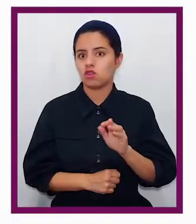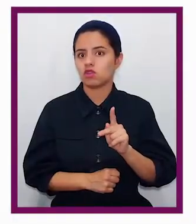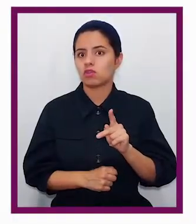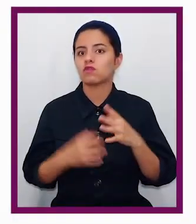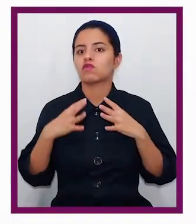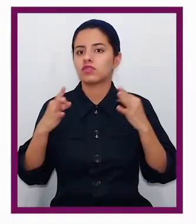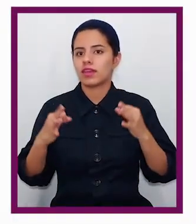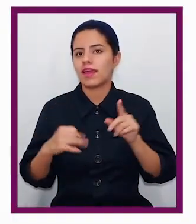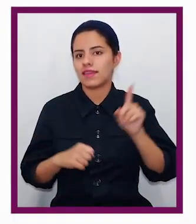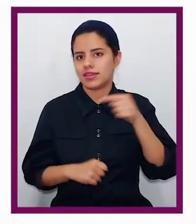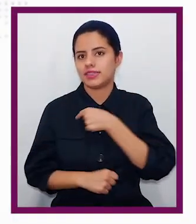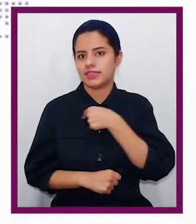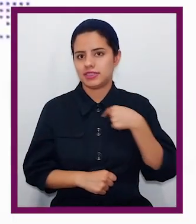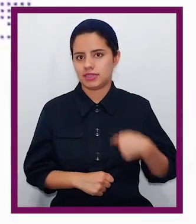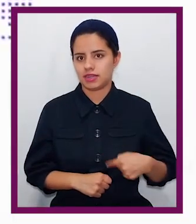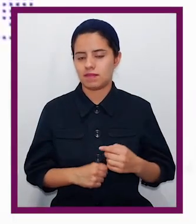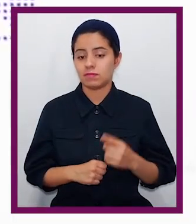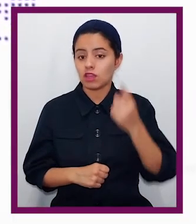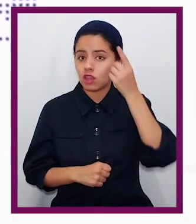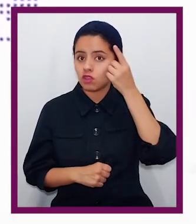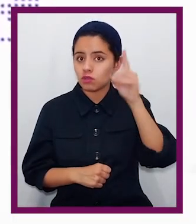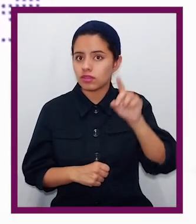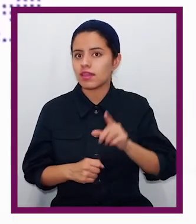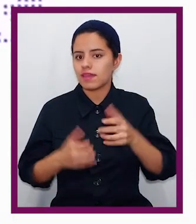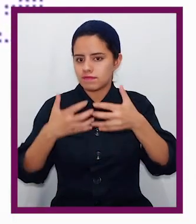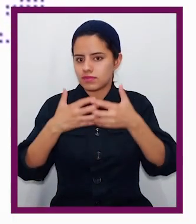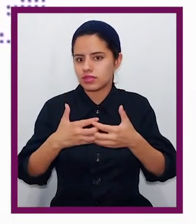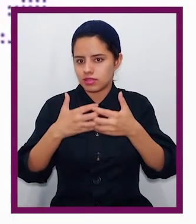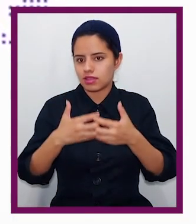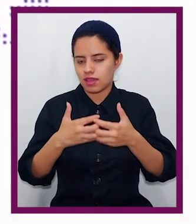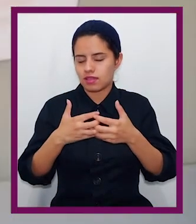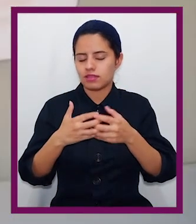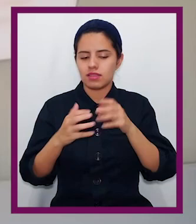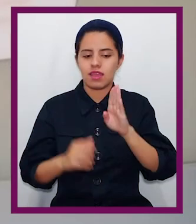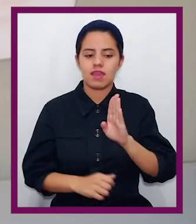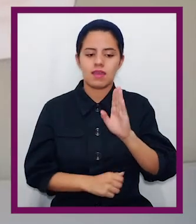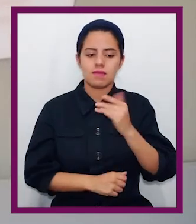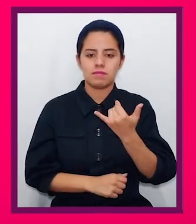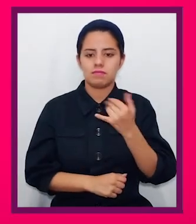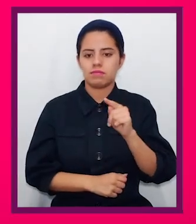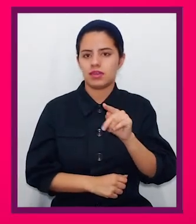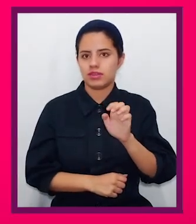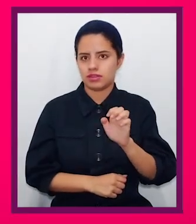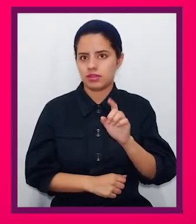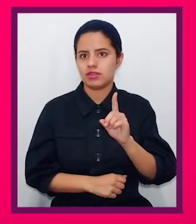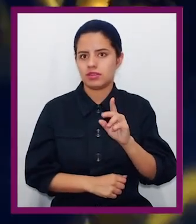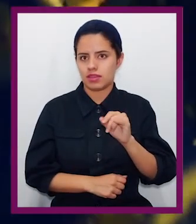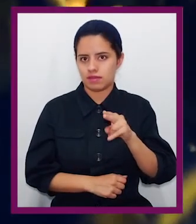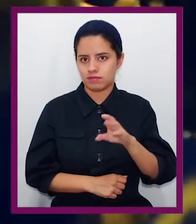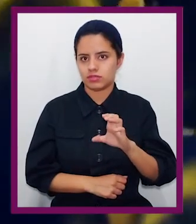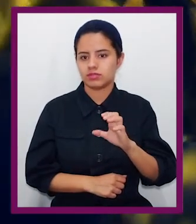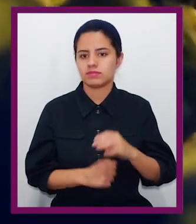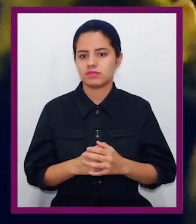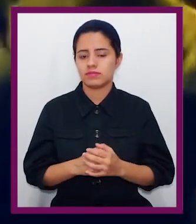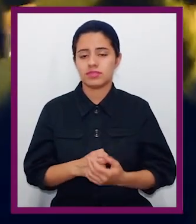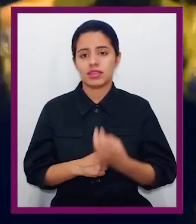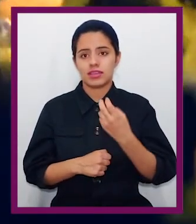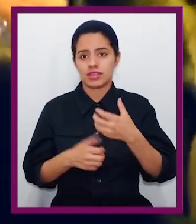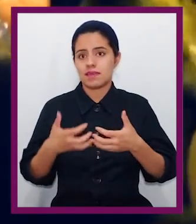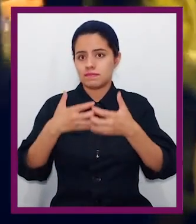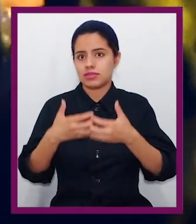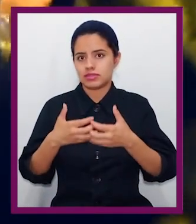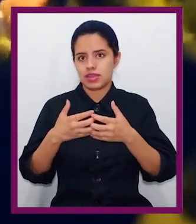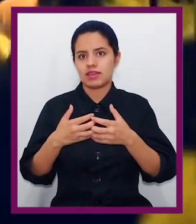Los dueños son un corporativo llamado ByteDance, quienes son también dueños de Toutiao y Musical.ly. Y esta empresa ha